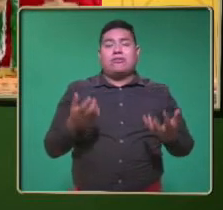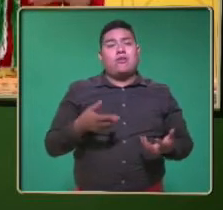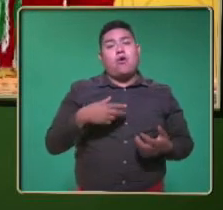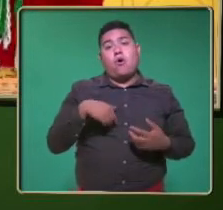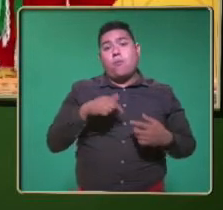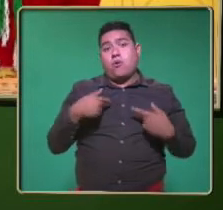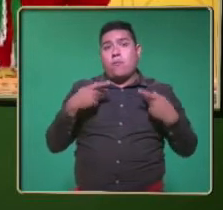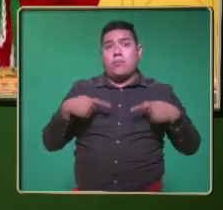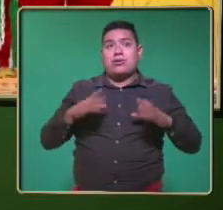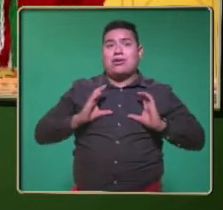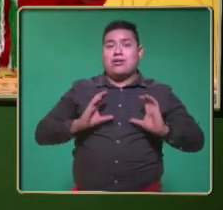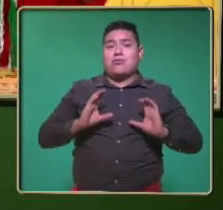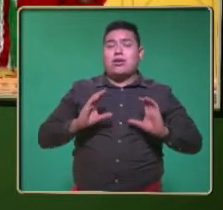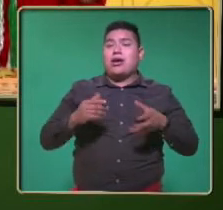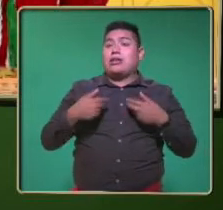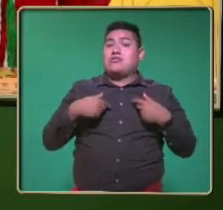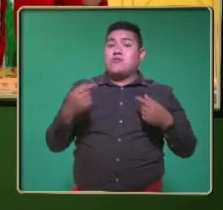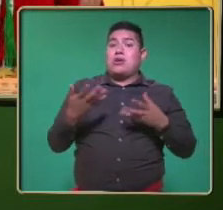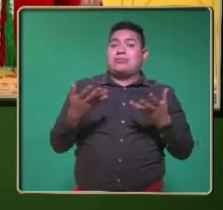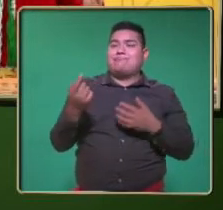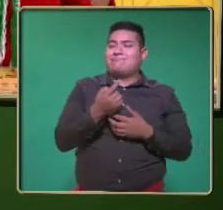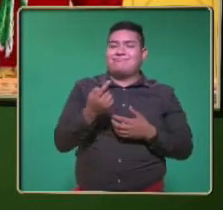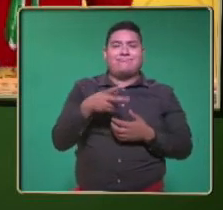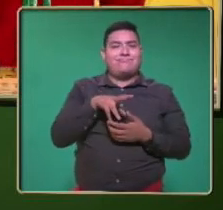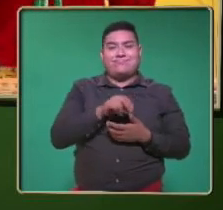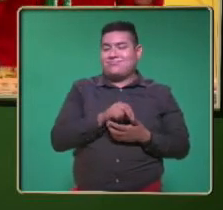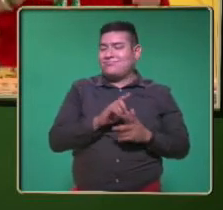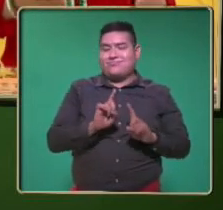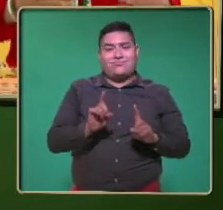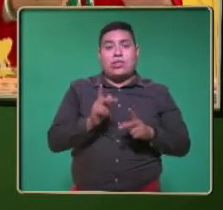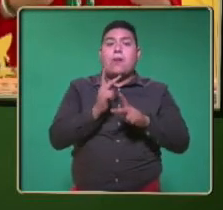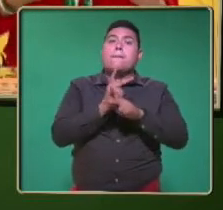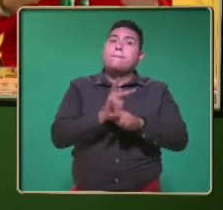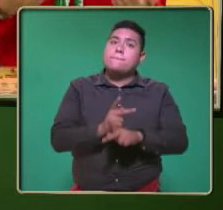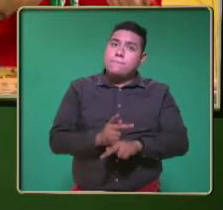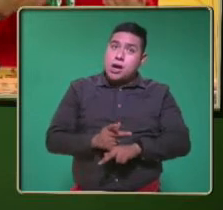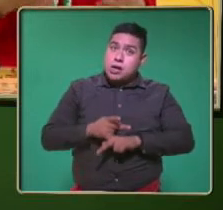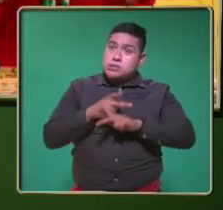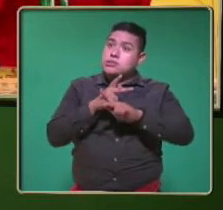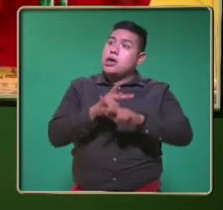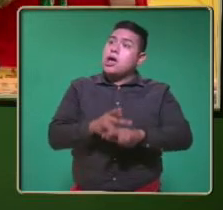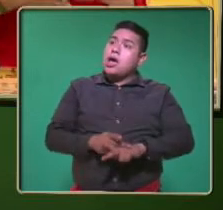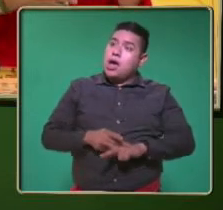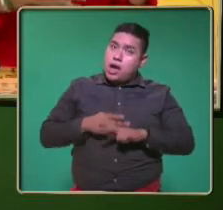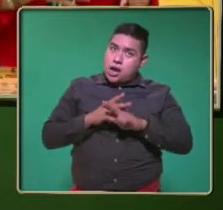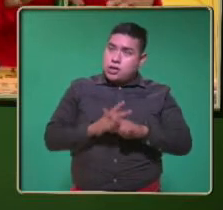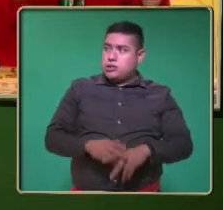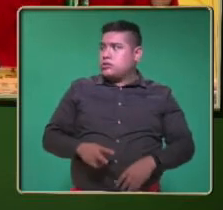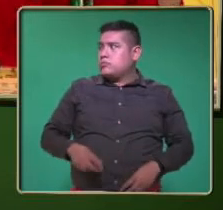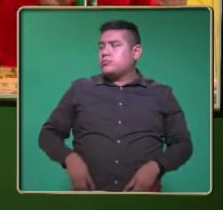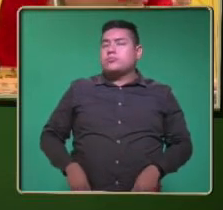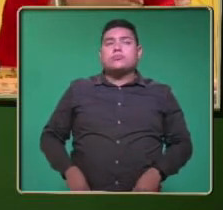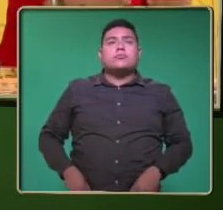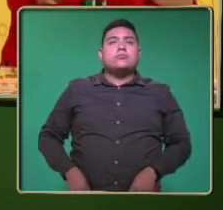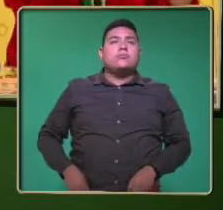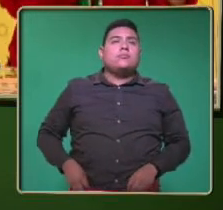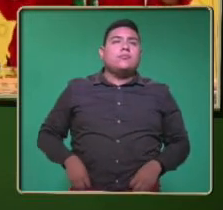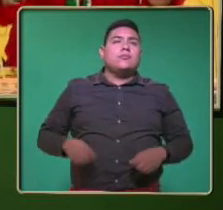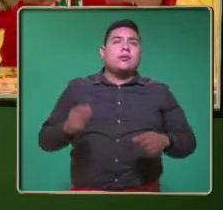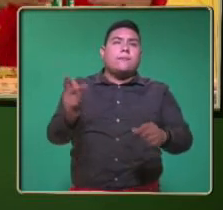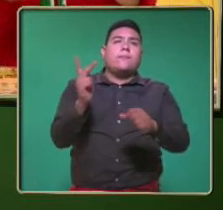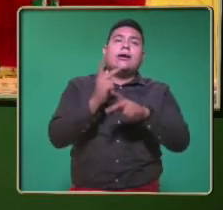como tutora, ¿qué voy a hacer ahora? No, hay que ser pacientes y tolerantes. Si nosotros somos